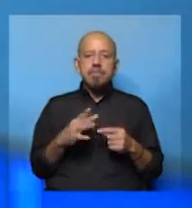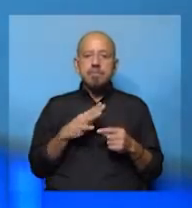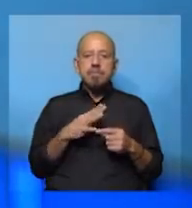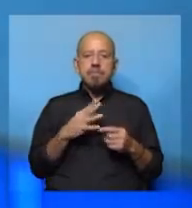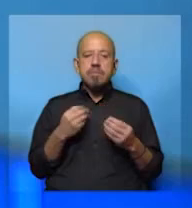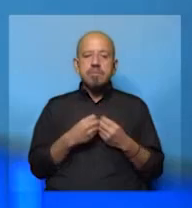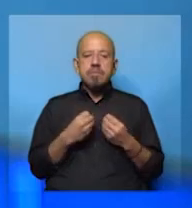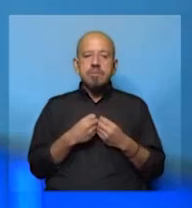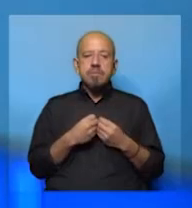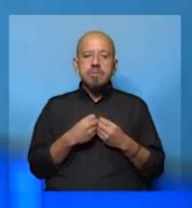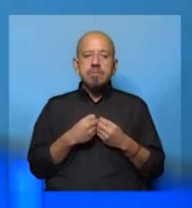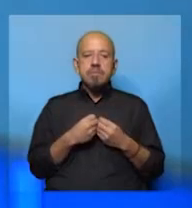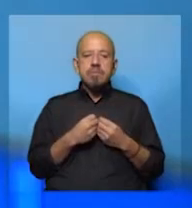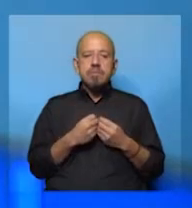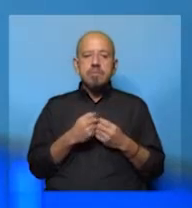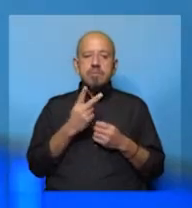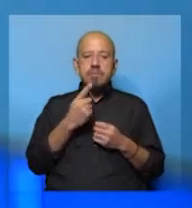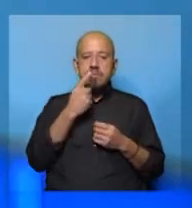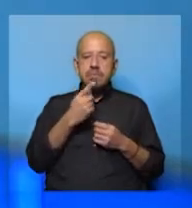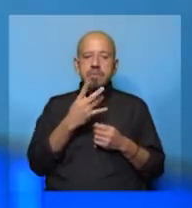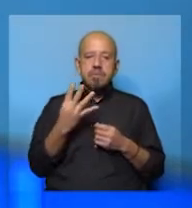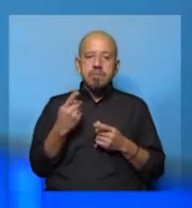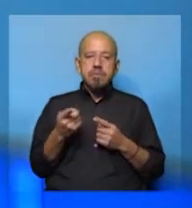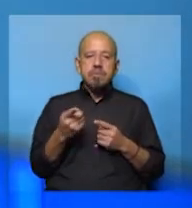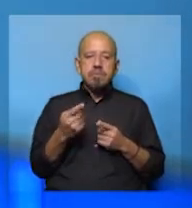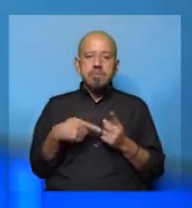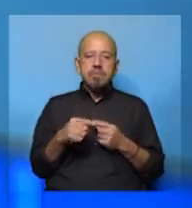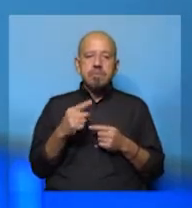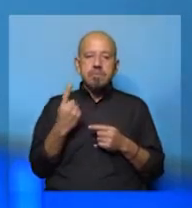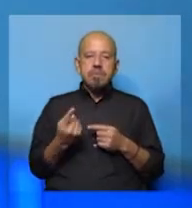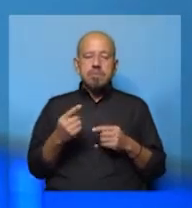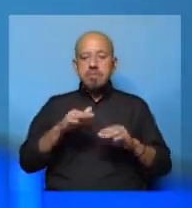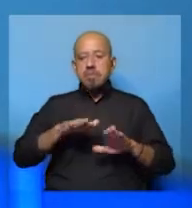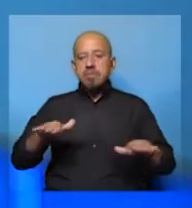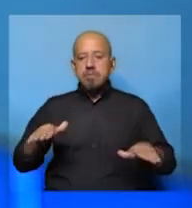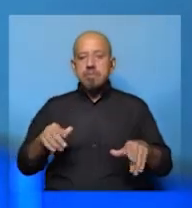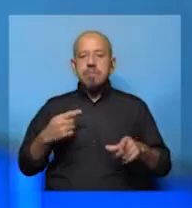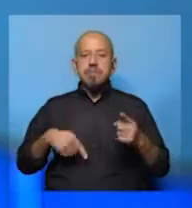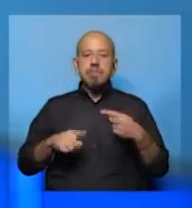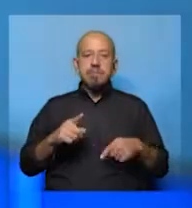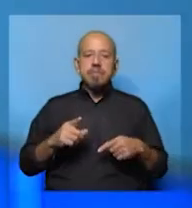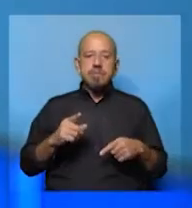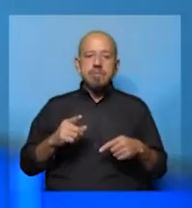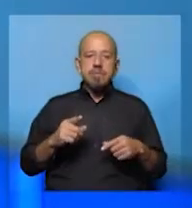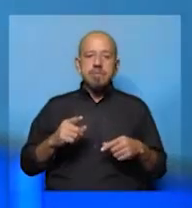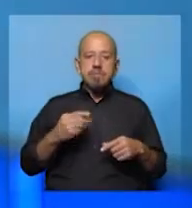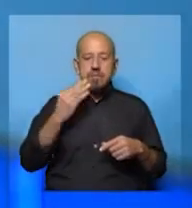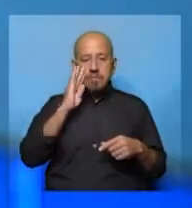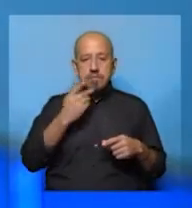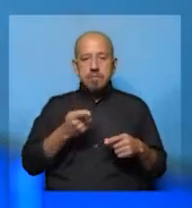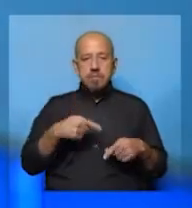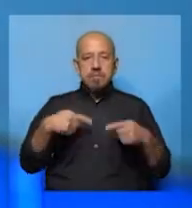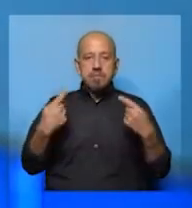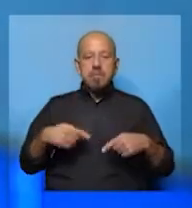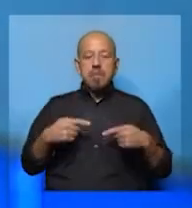dinero para el 24 y te das cuenta que estás hablando de la primera infancia Entonces hubo un reconocimiento en el debate